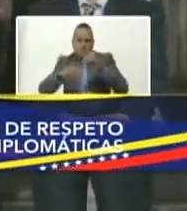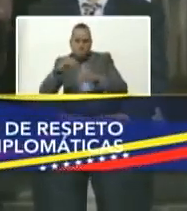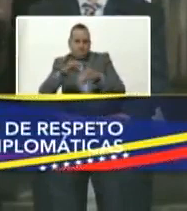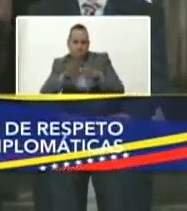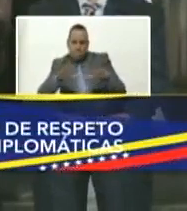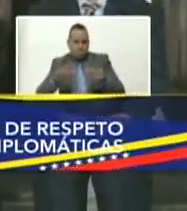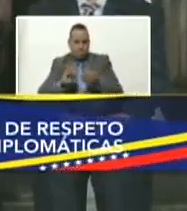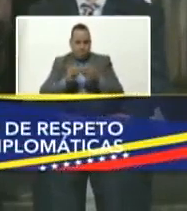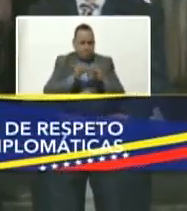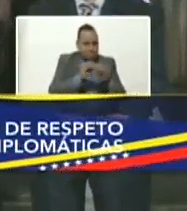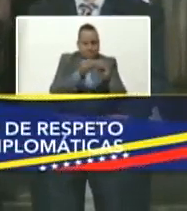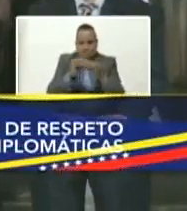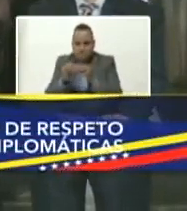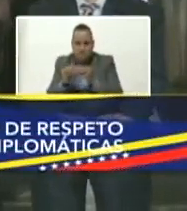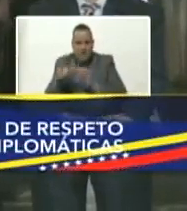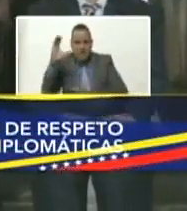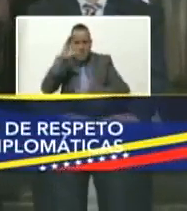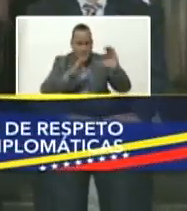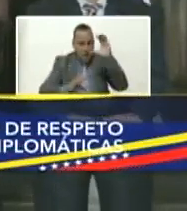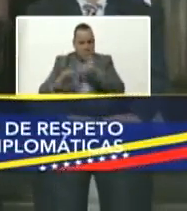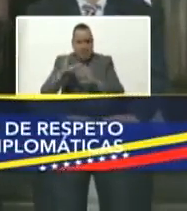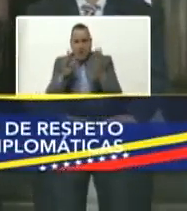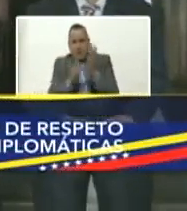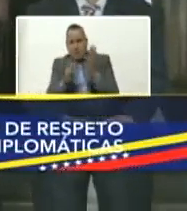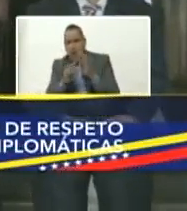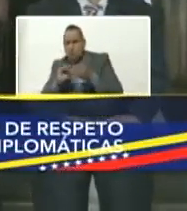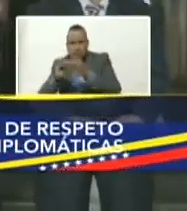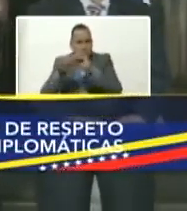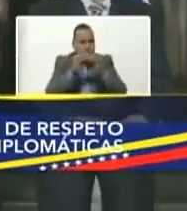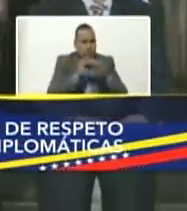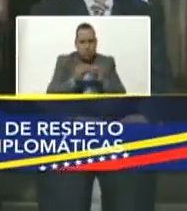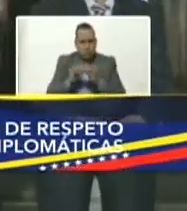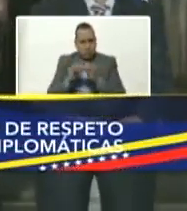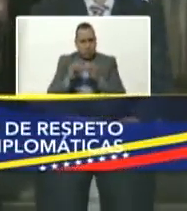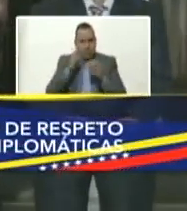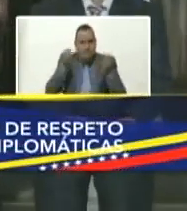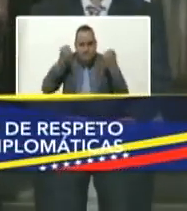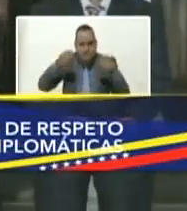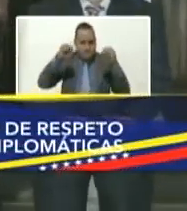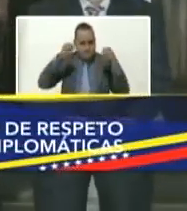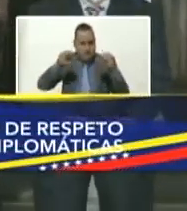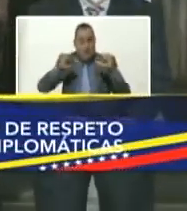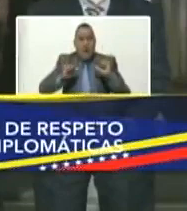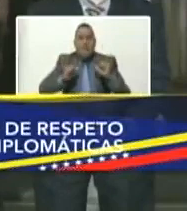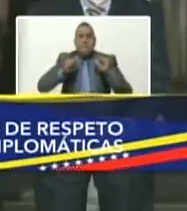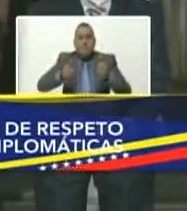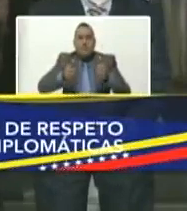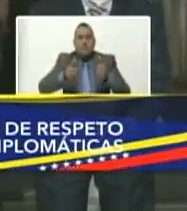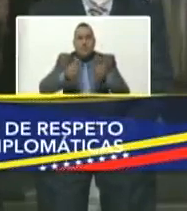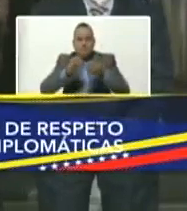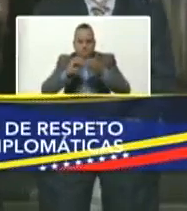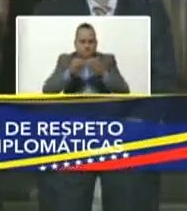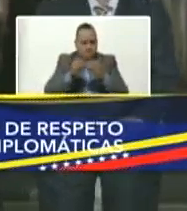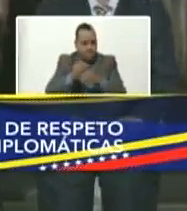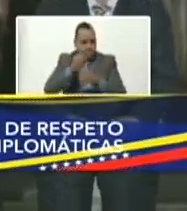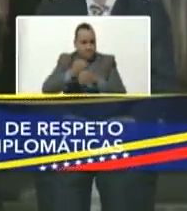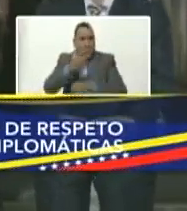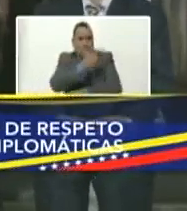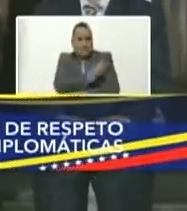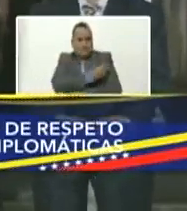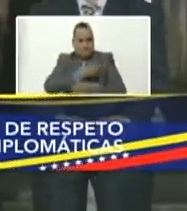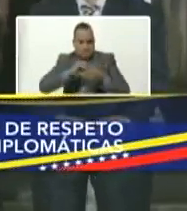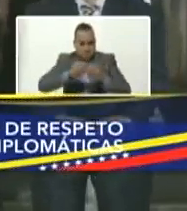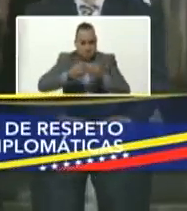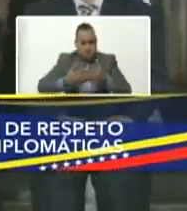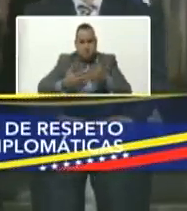condiciones científicas, tecnológicas, prácticas para iniciar la producción. La